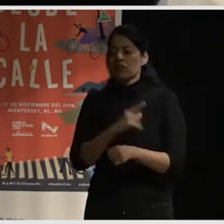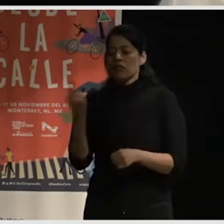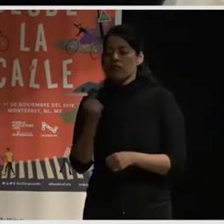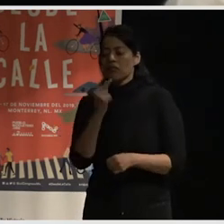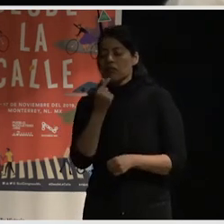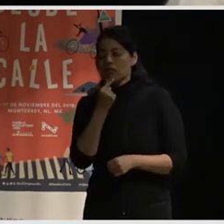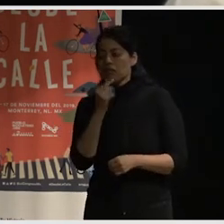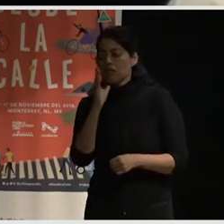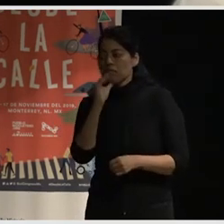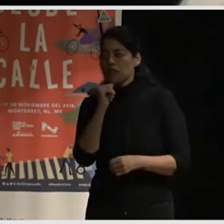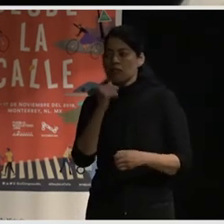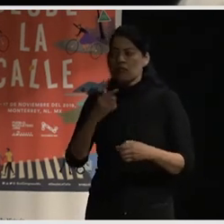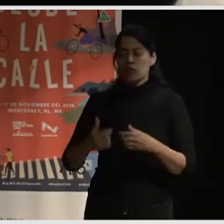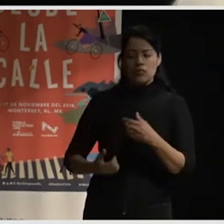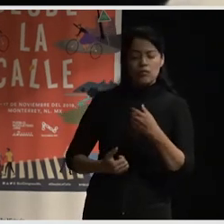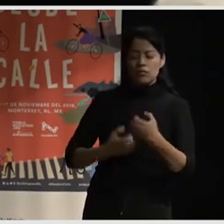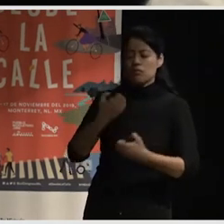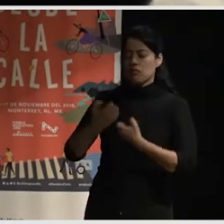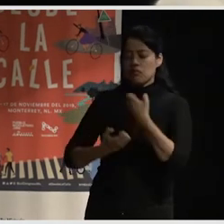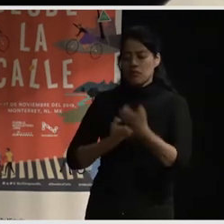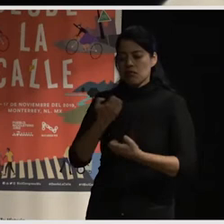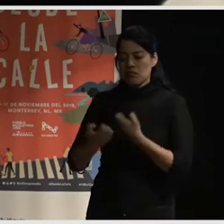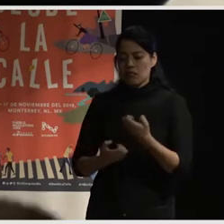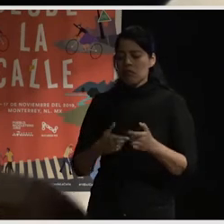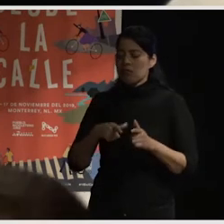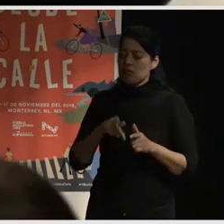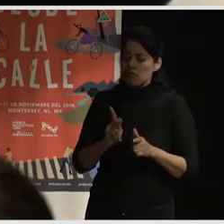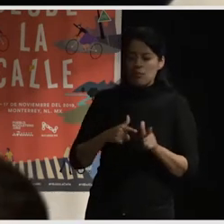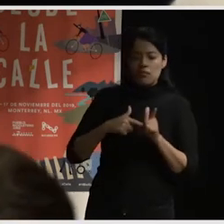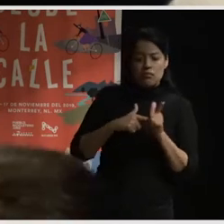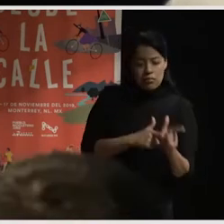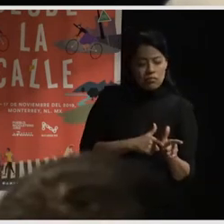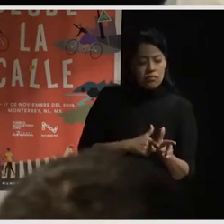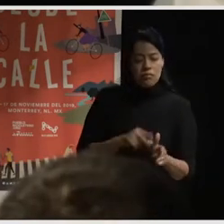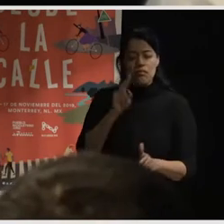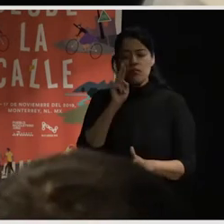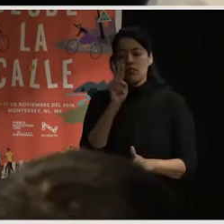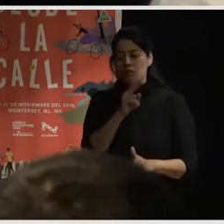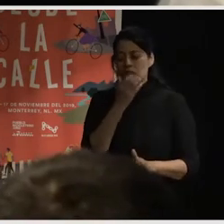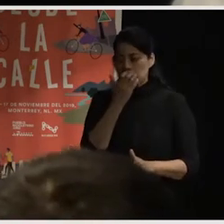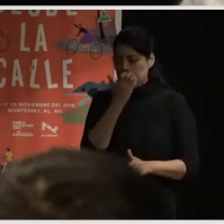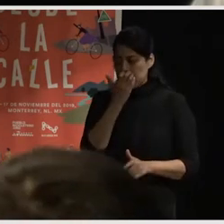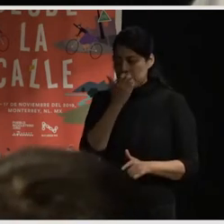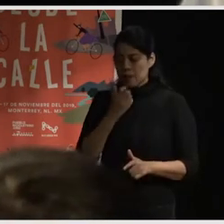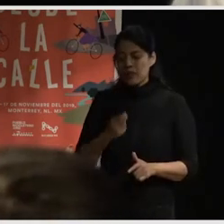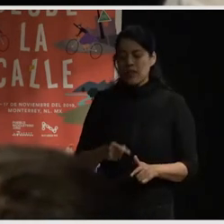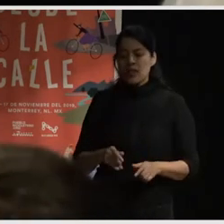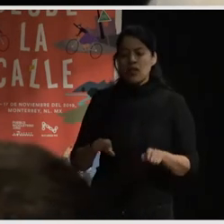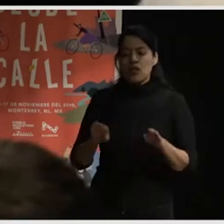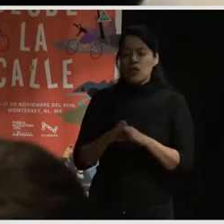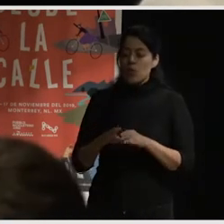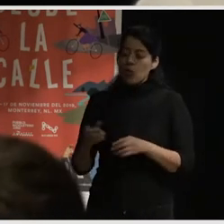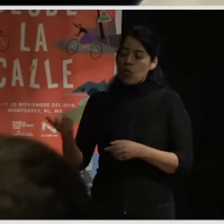actividades al aire libre y sin embargo seguimos ahí estamos viendo de qué manera atraemos más